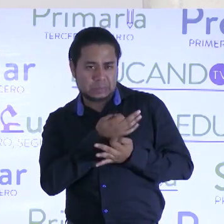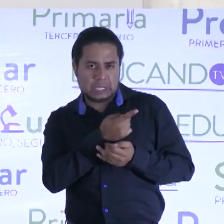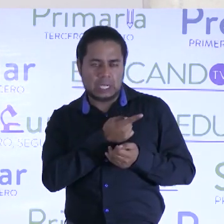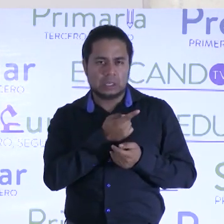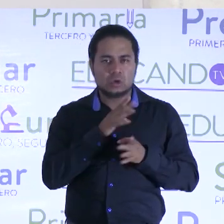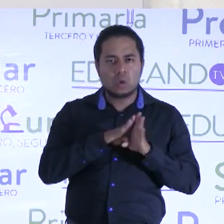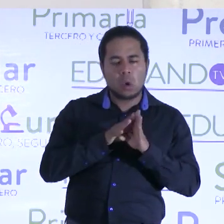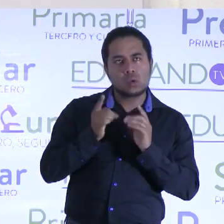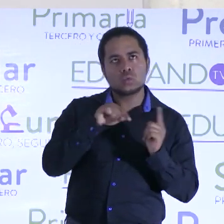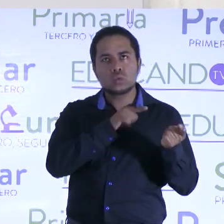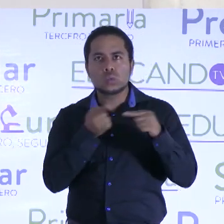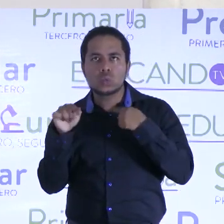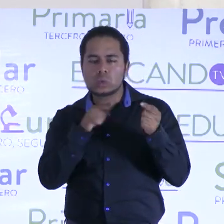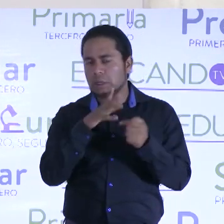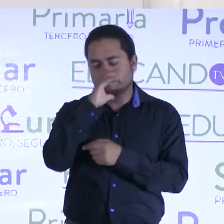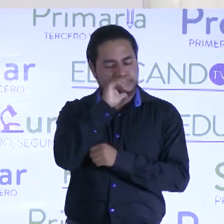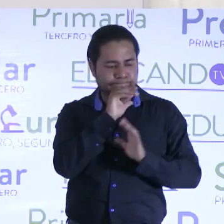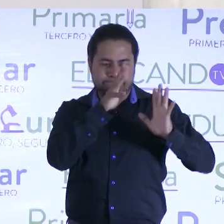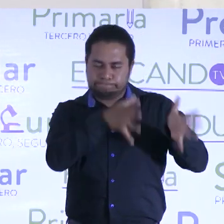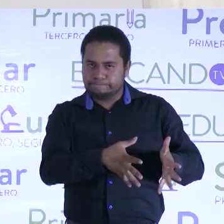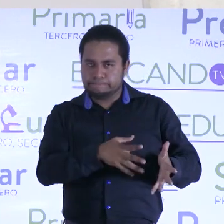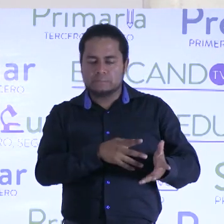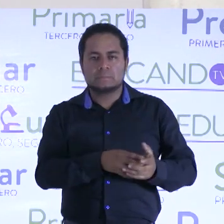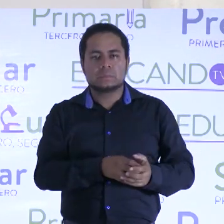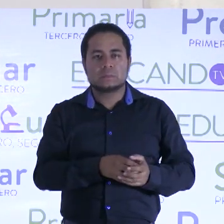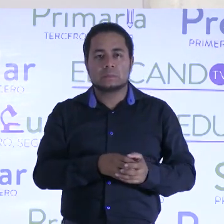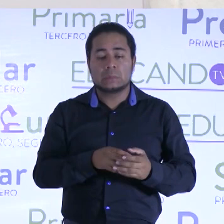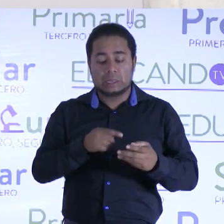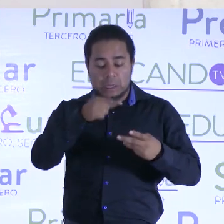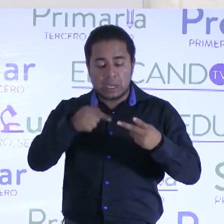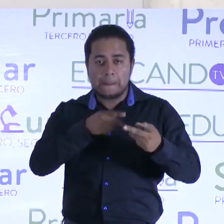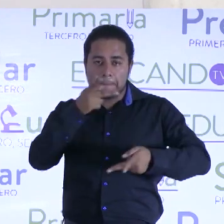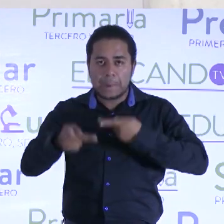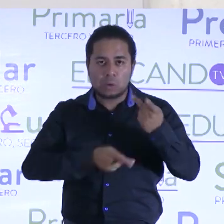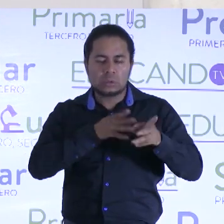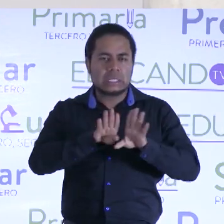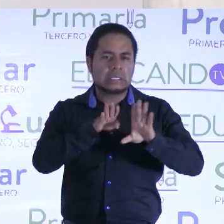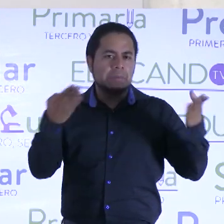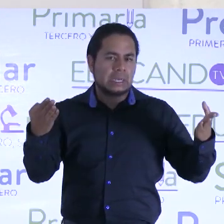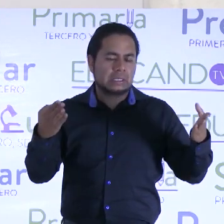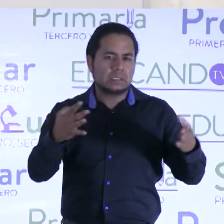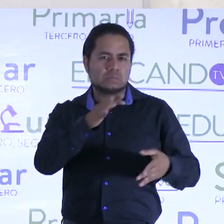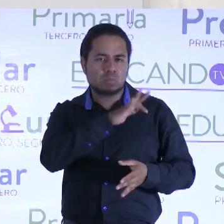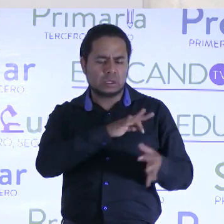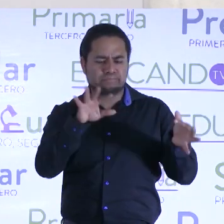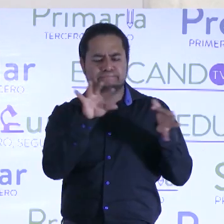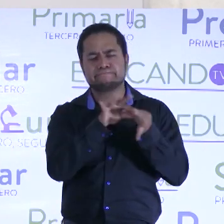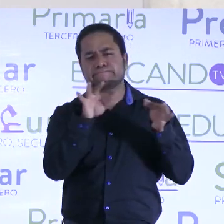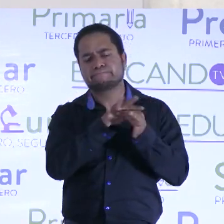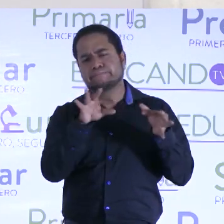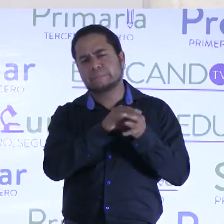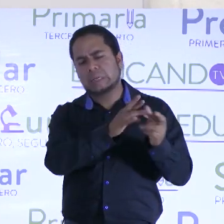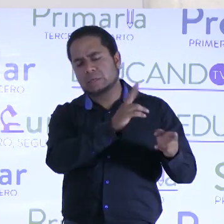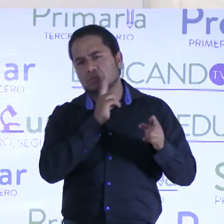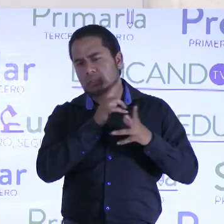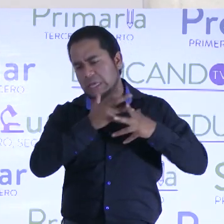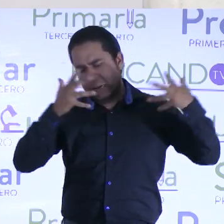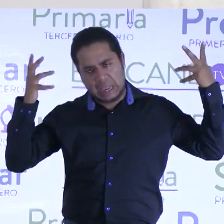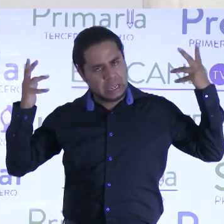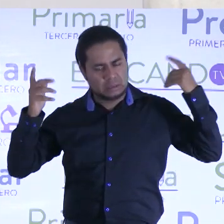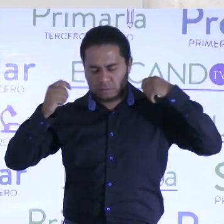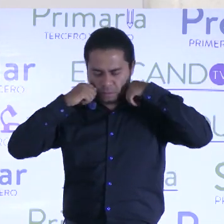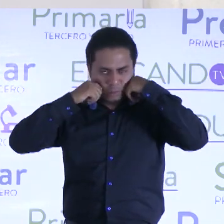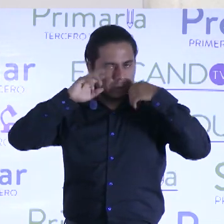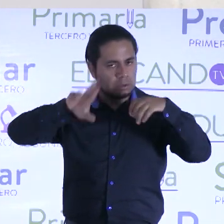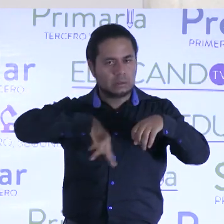puede divagar. En las preguntas abiertas, la respuesta puede ampliarse. Es muy,